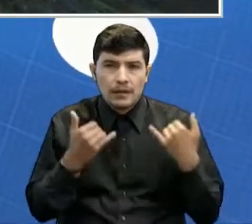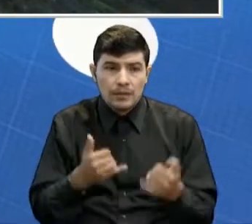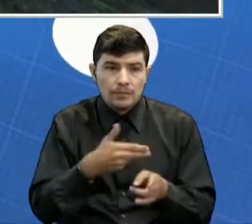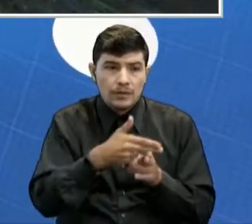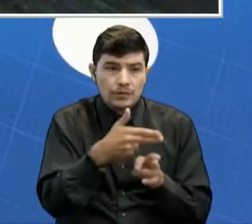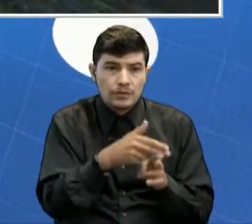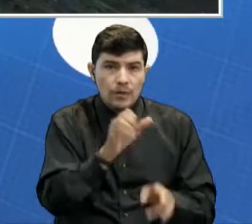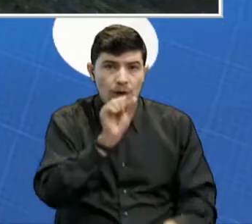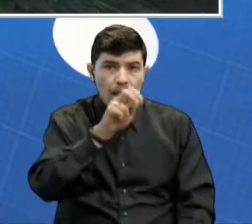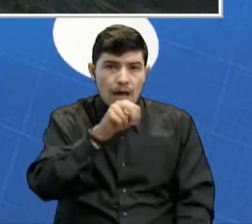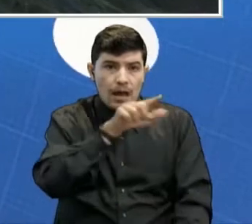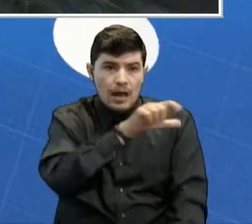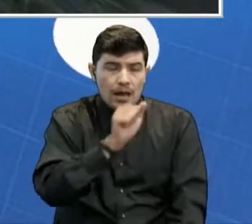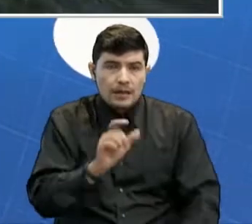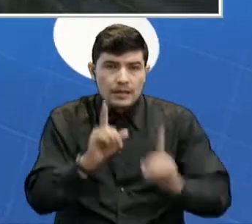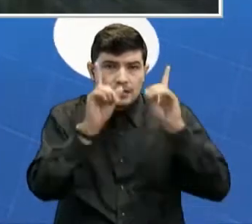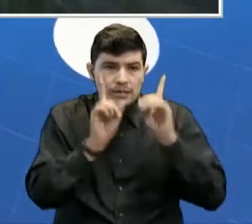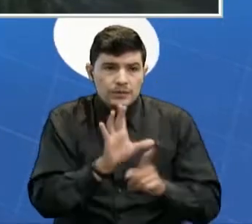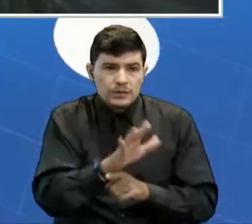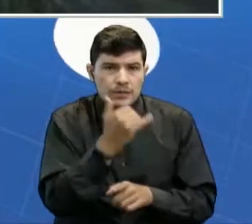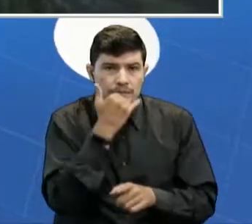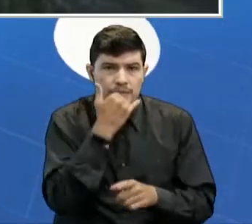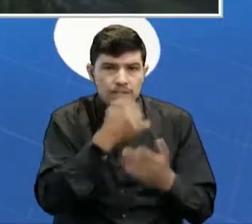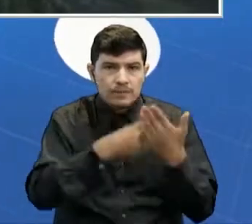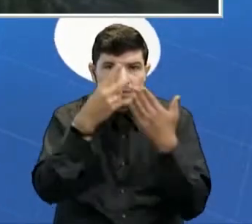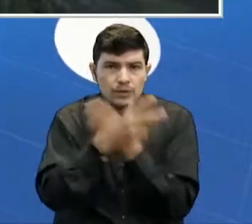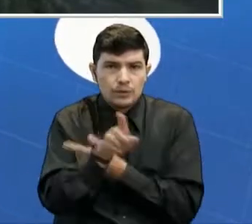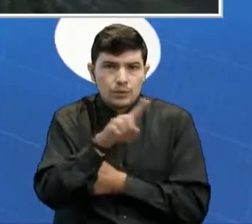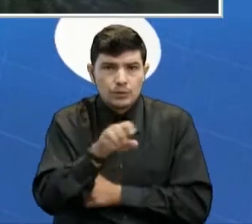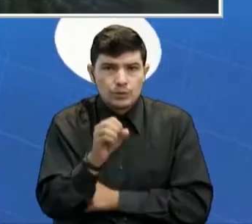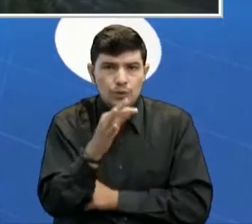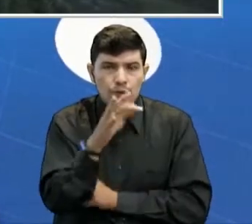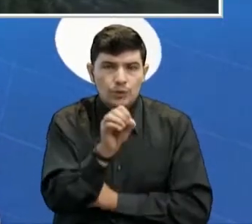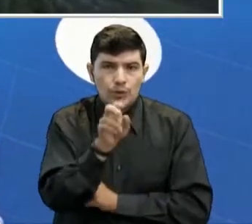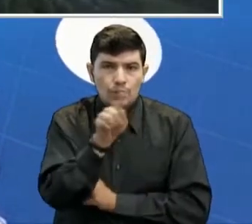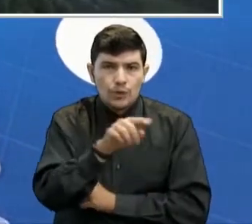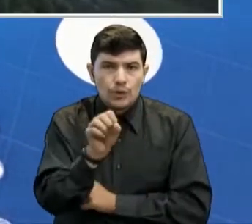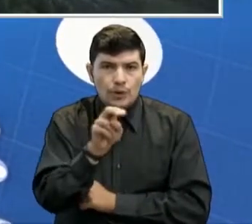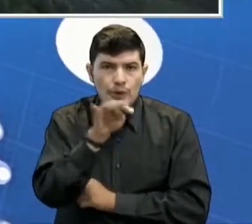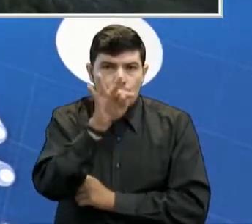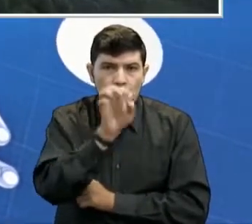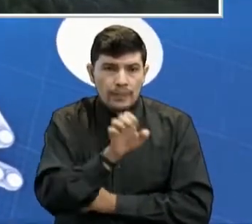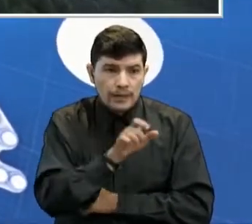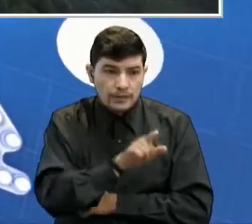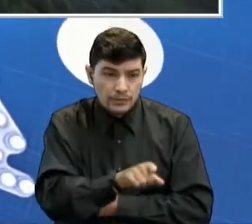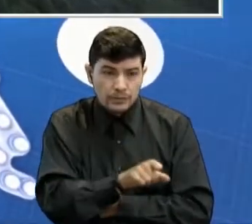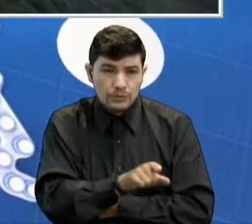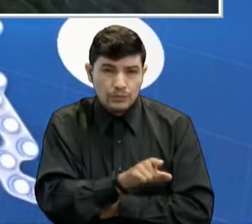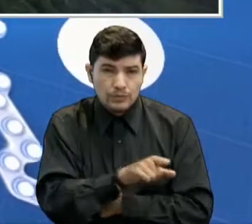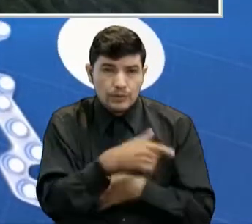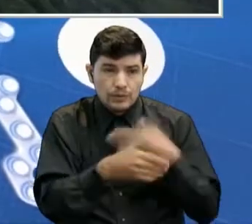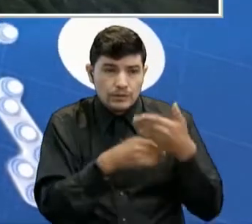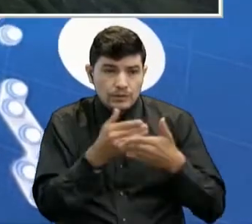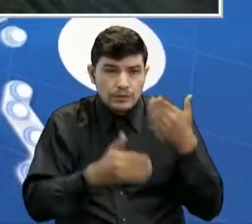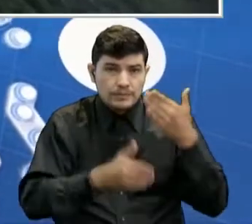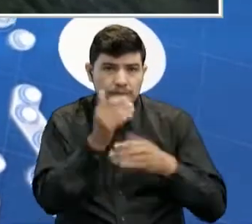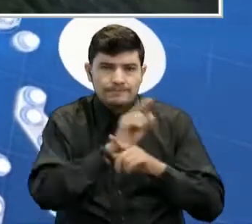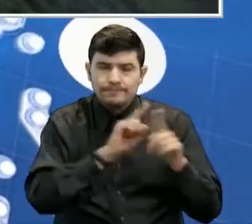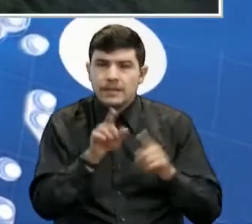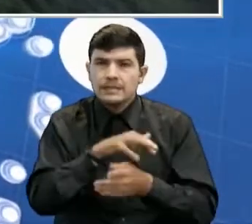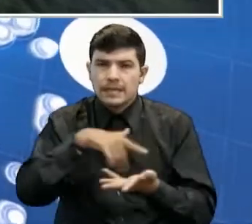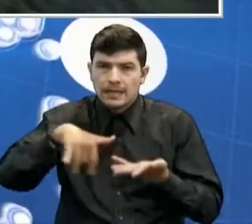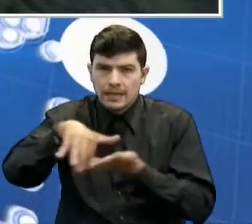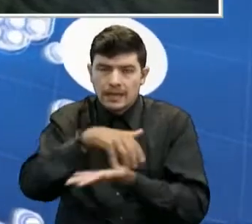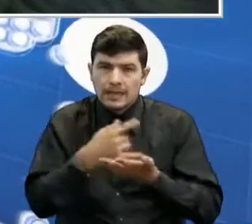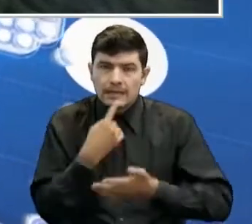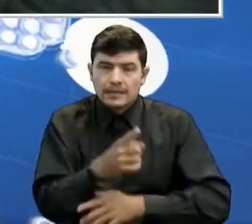decida sobre el proyecto Sotonorte de Minesa, del cual he advertido que ni siquiera debió dársele trámite. Los santandereanos insistimos en que